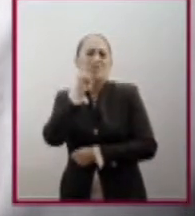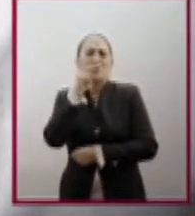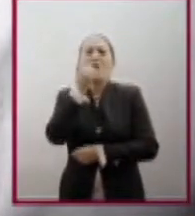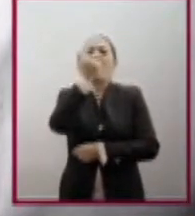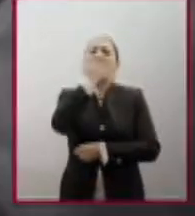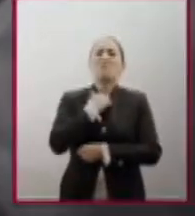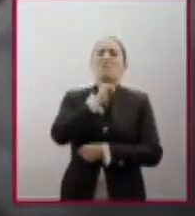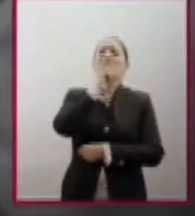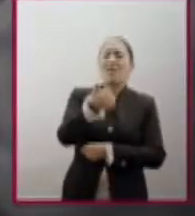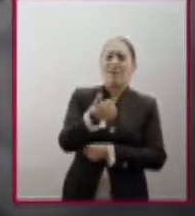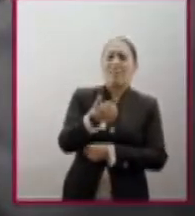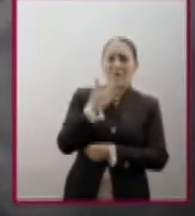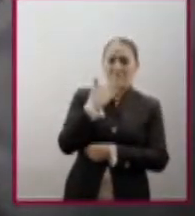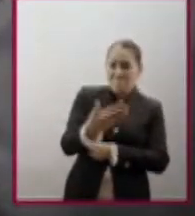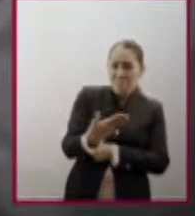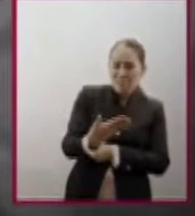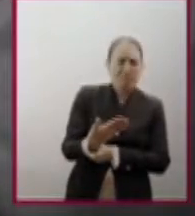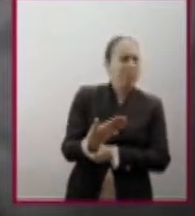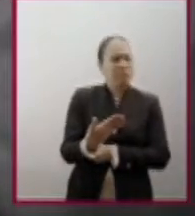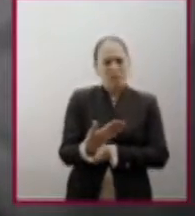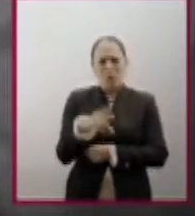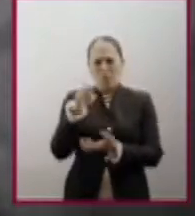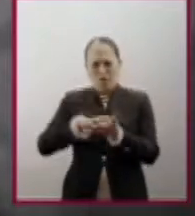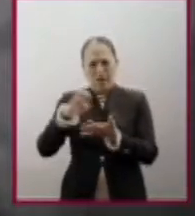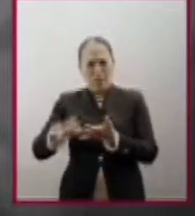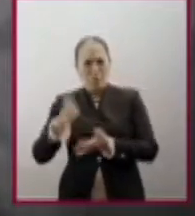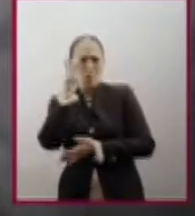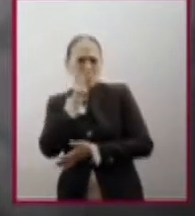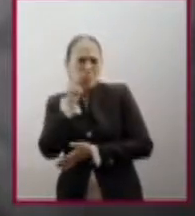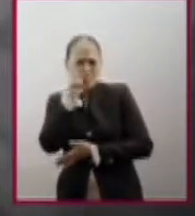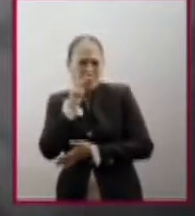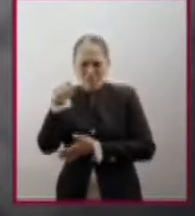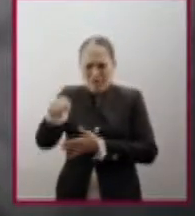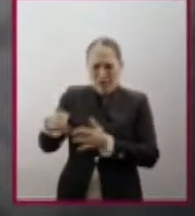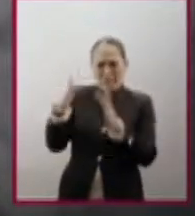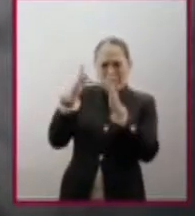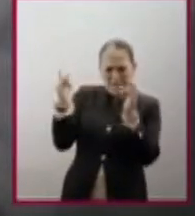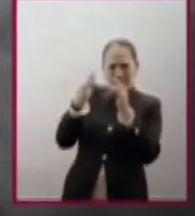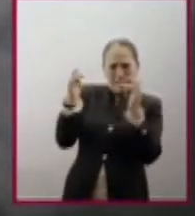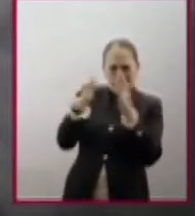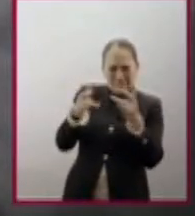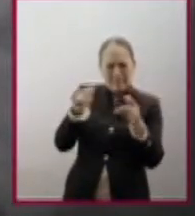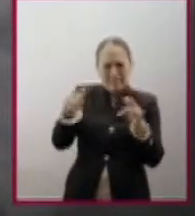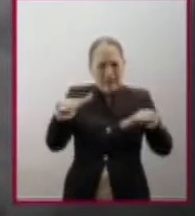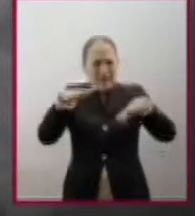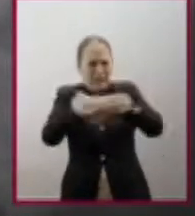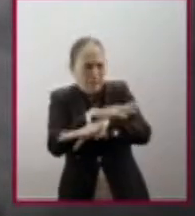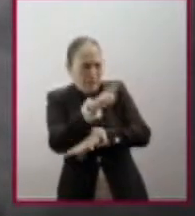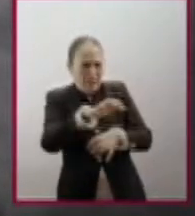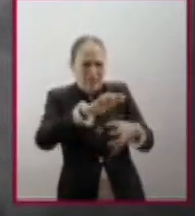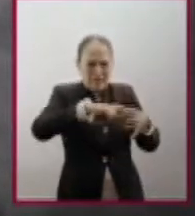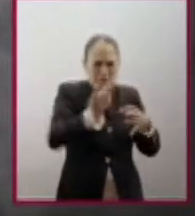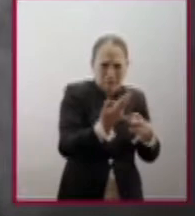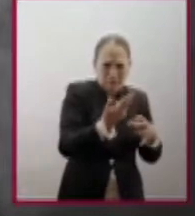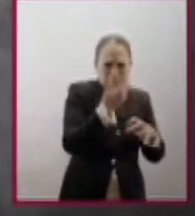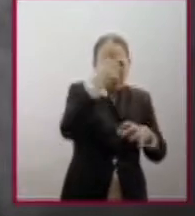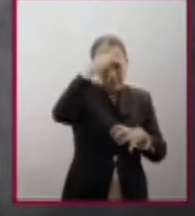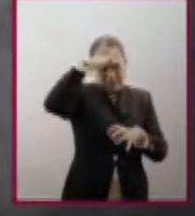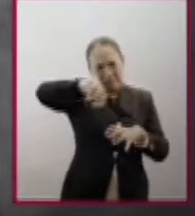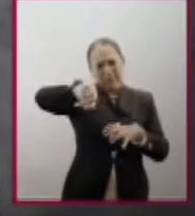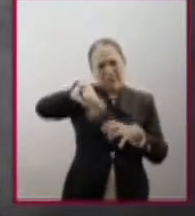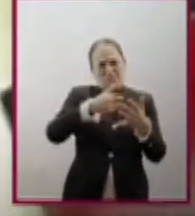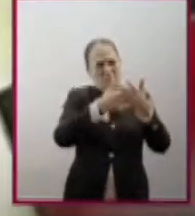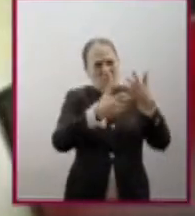mala calidad. ¿Quién querría cambiar un buen vino francés por una droga extranjera barata?